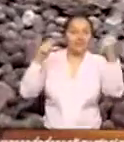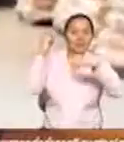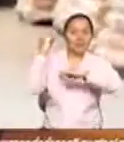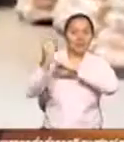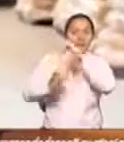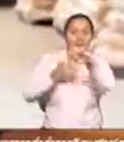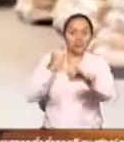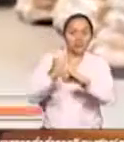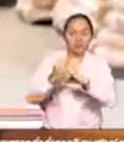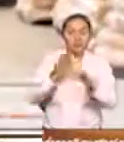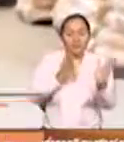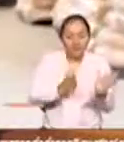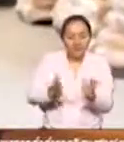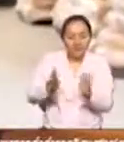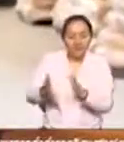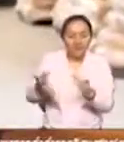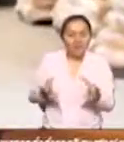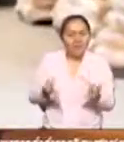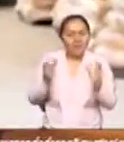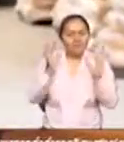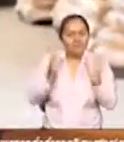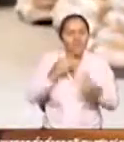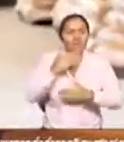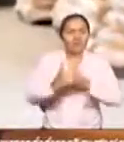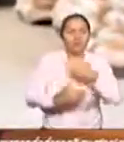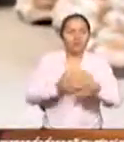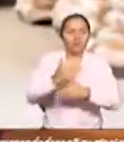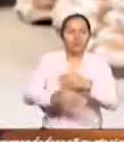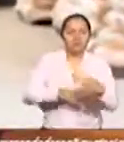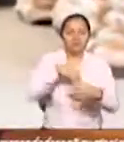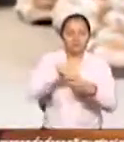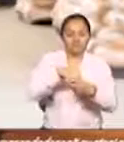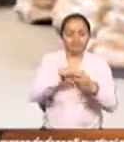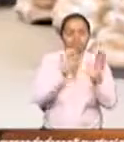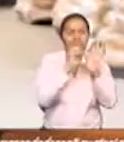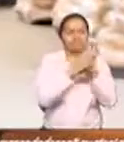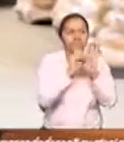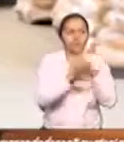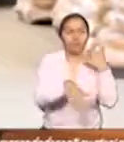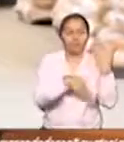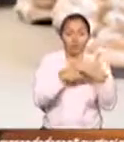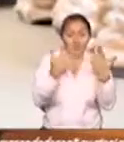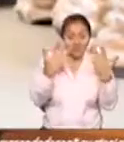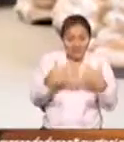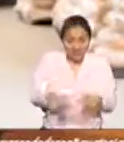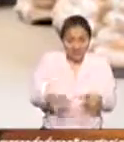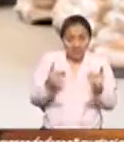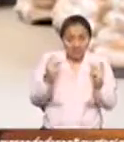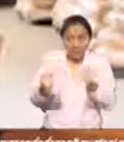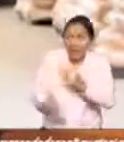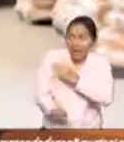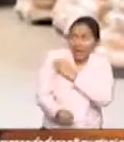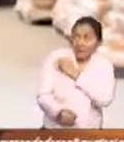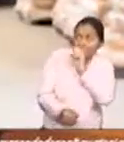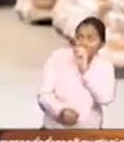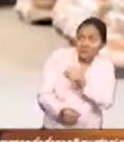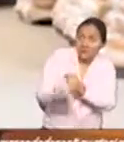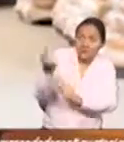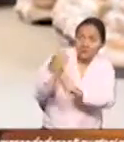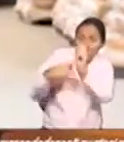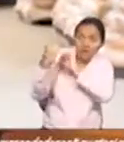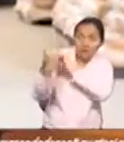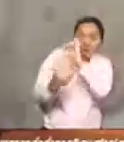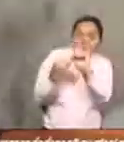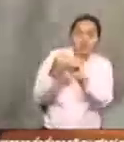estamos preparándonos en mejorar los procesos internos de acopio para cuando ya sea el momento y la oportunidad poder exportar sin